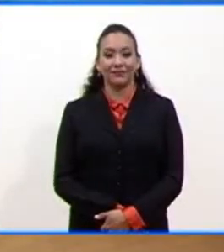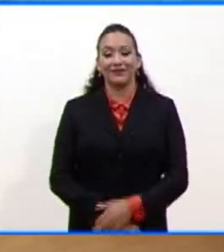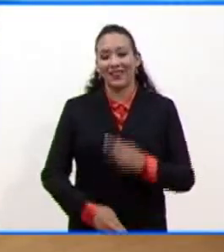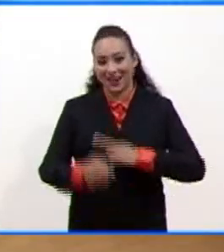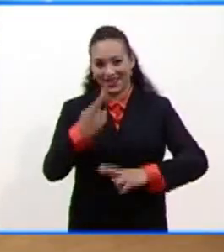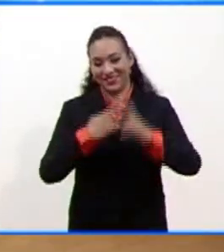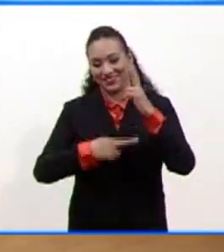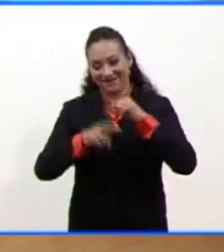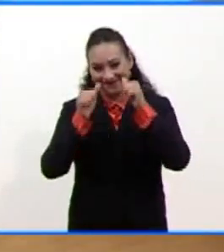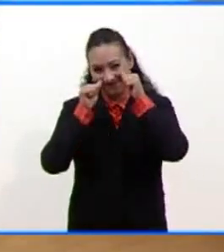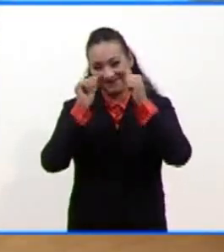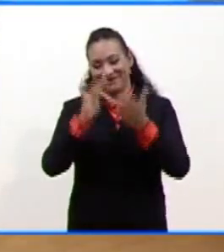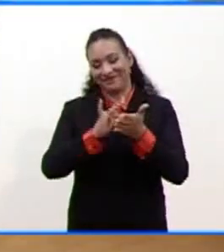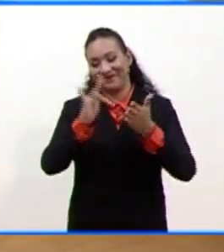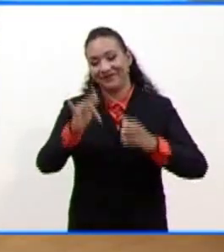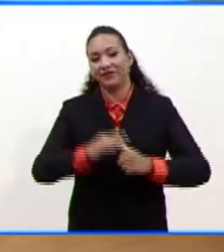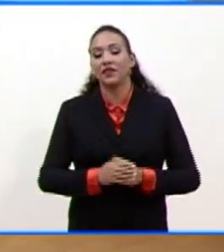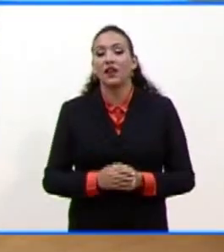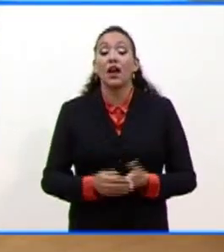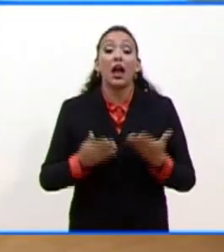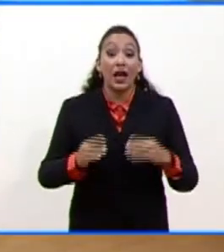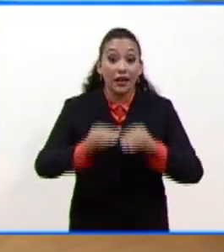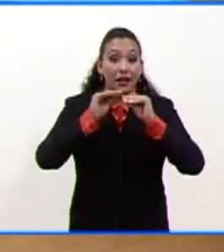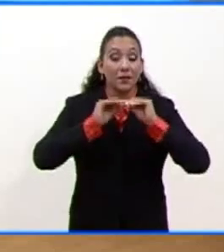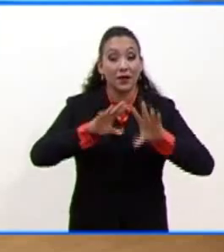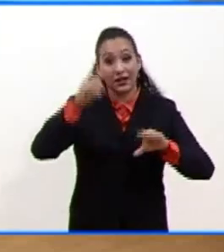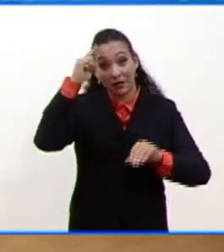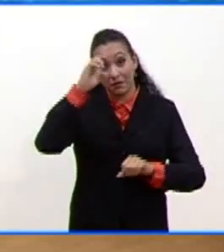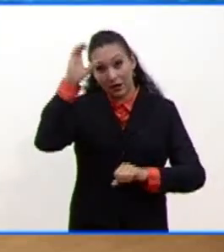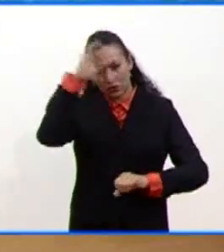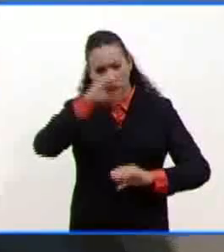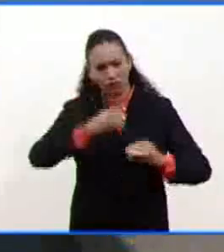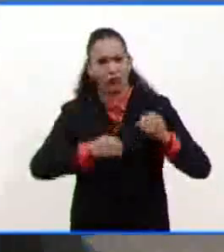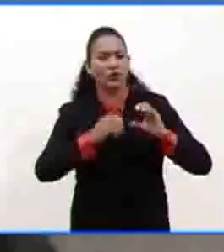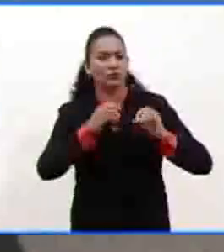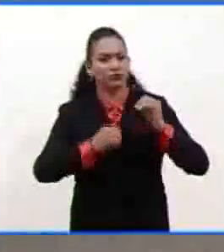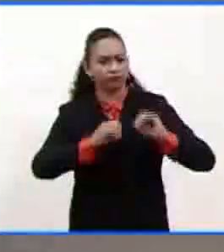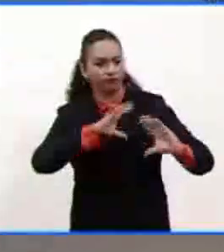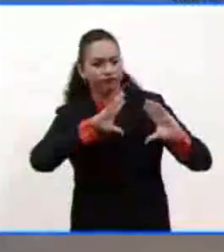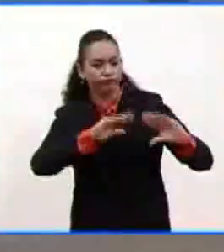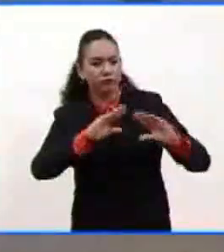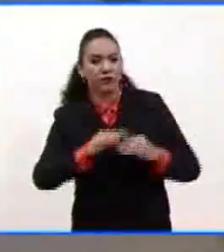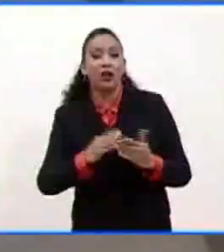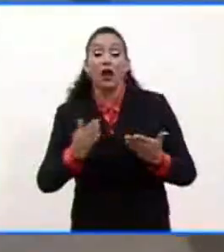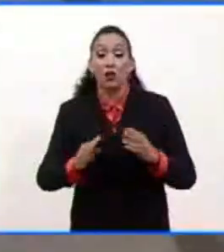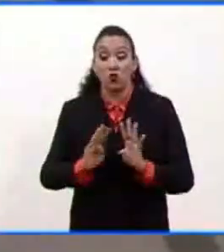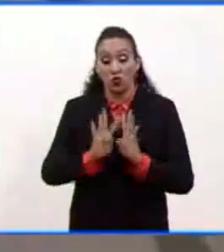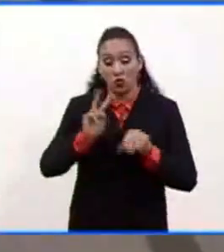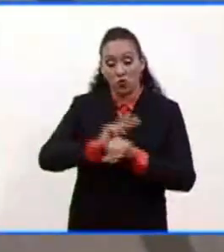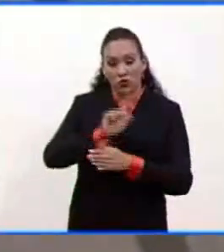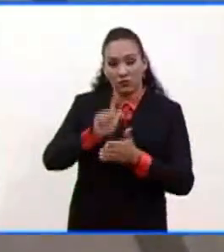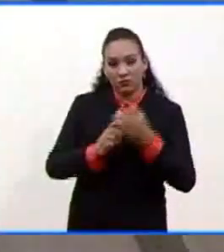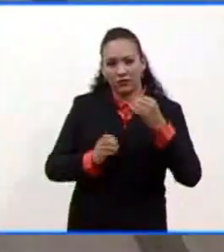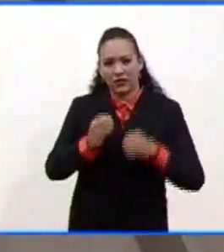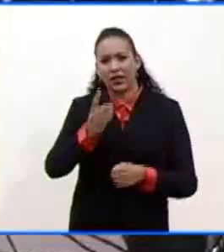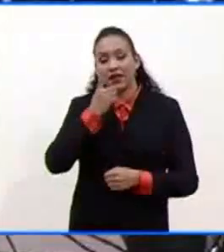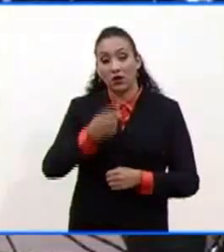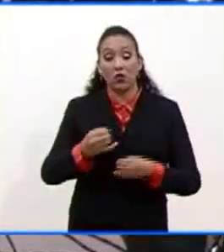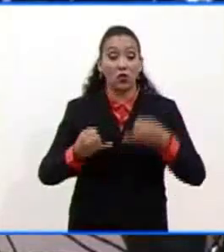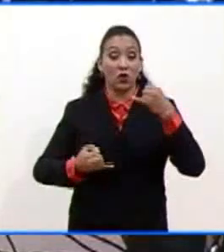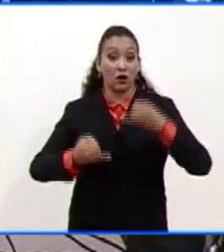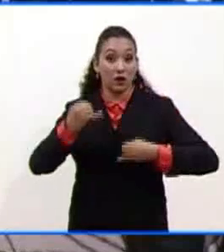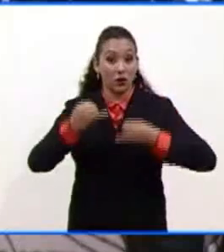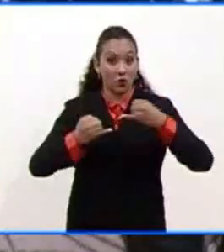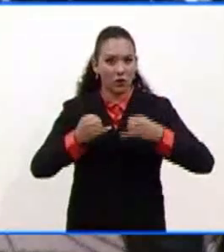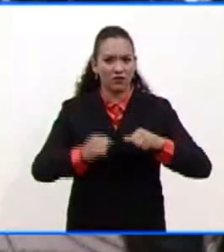Ya estamos de regreso y como parte de su campaña para difundir la cultura jurídica, el Consejo de la Judicatura Federal explicó que el juez de